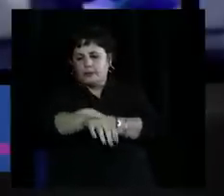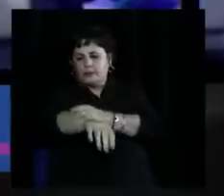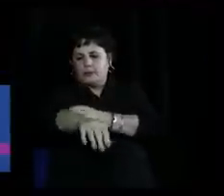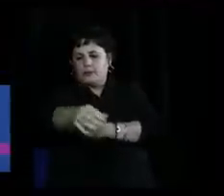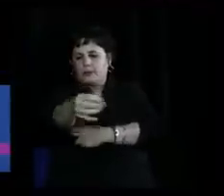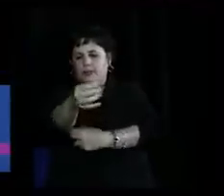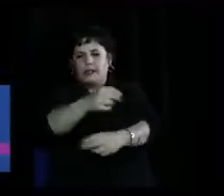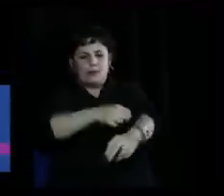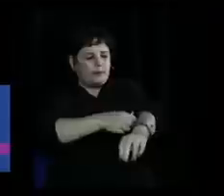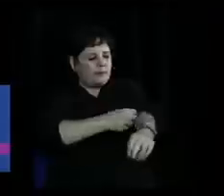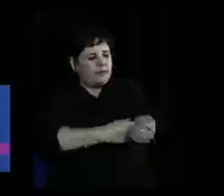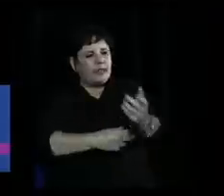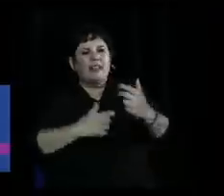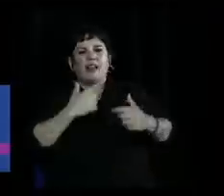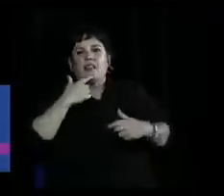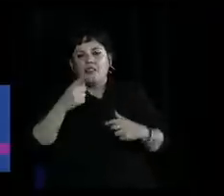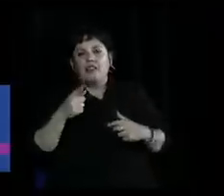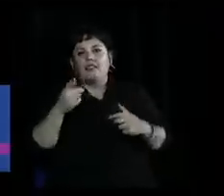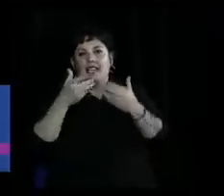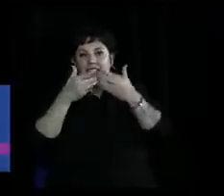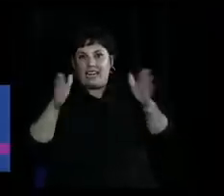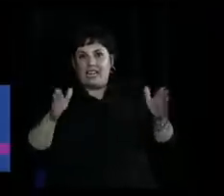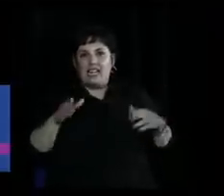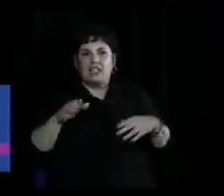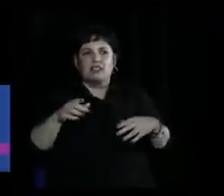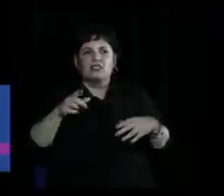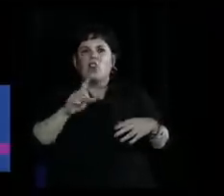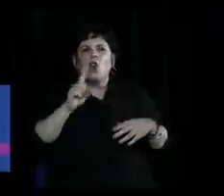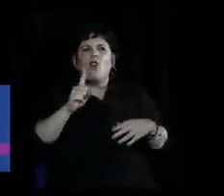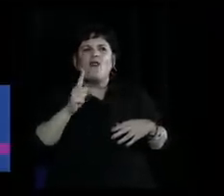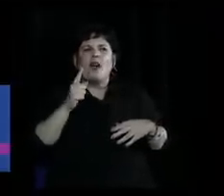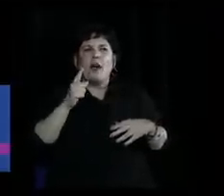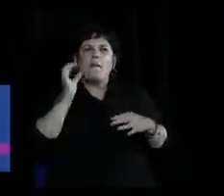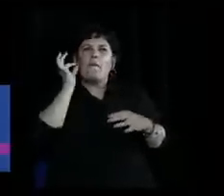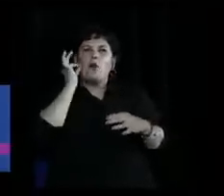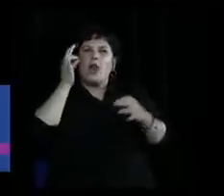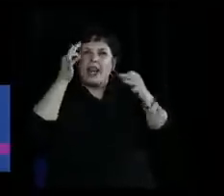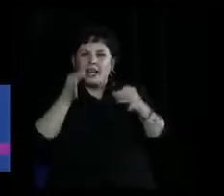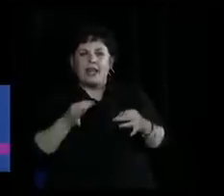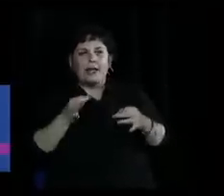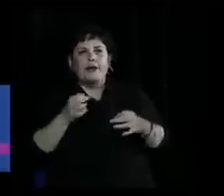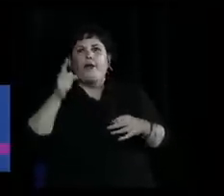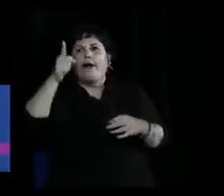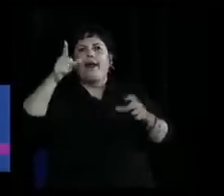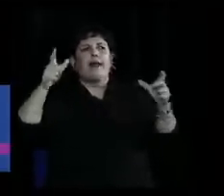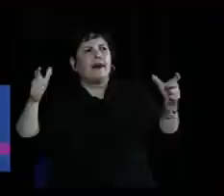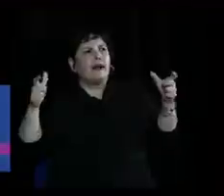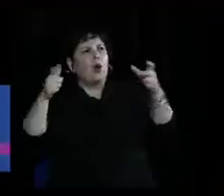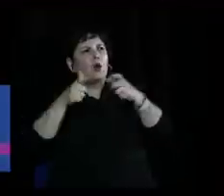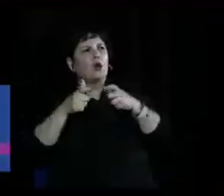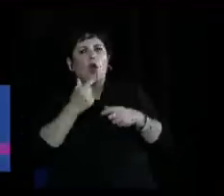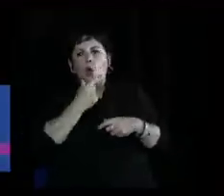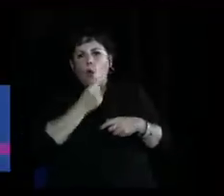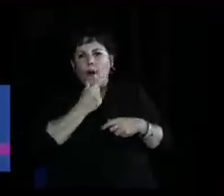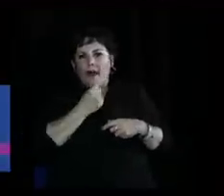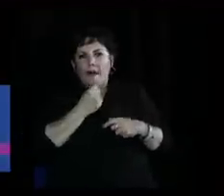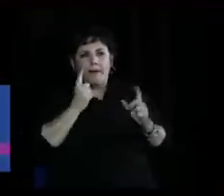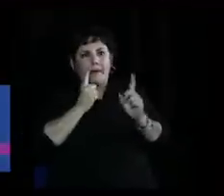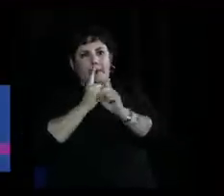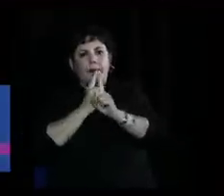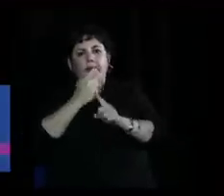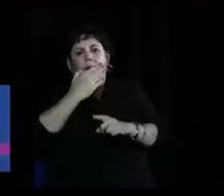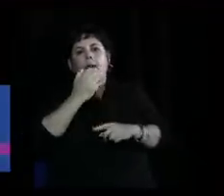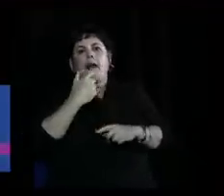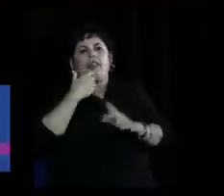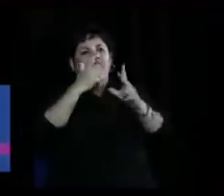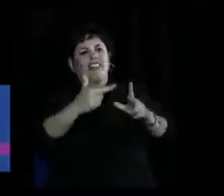sorprendió una cosa, porque en sus inicios fue desprolijo también. Porque él se reunió el jueves con Bartol y le dijo, no va